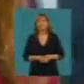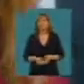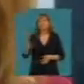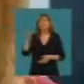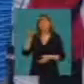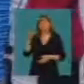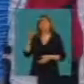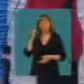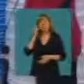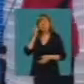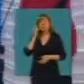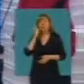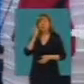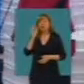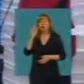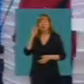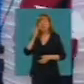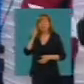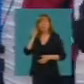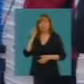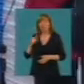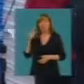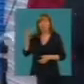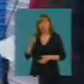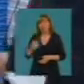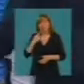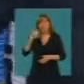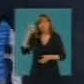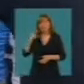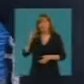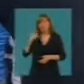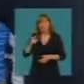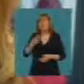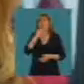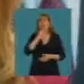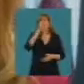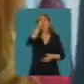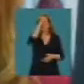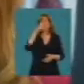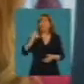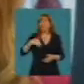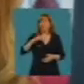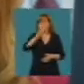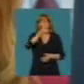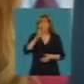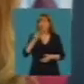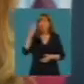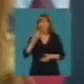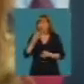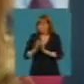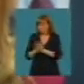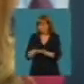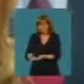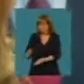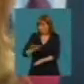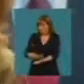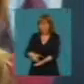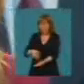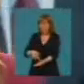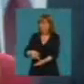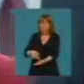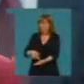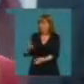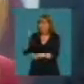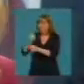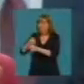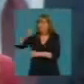Licenciada Débora Adriana Giorgi, juráis por Dios y por la patria, sobre estos santos evangelios,